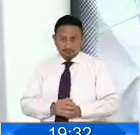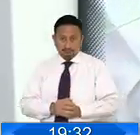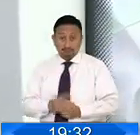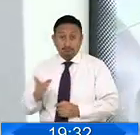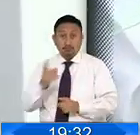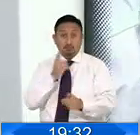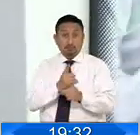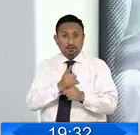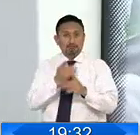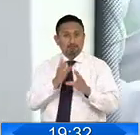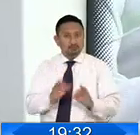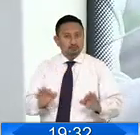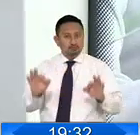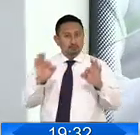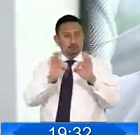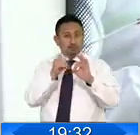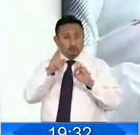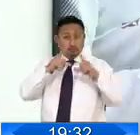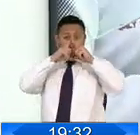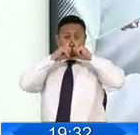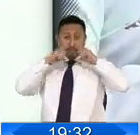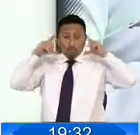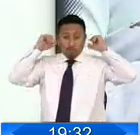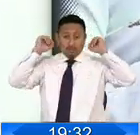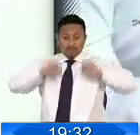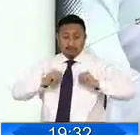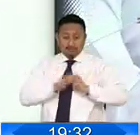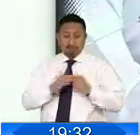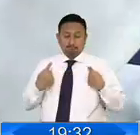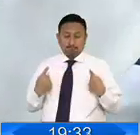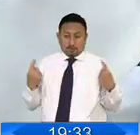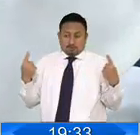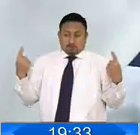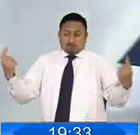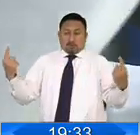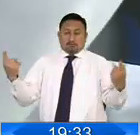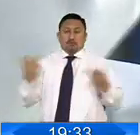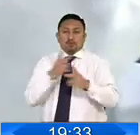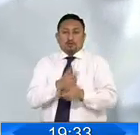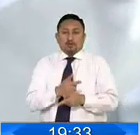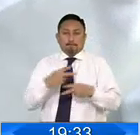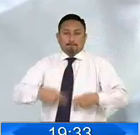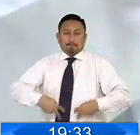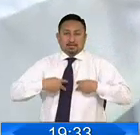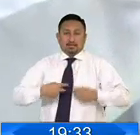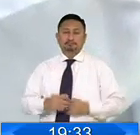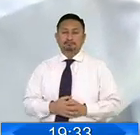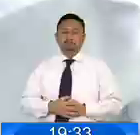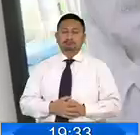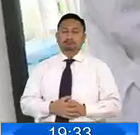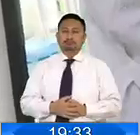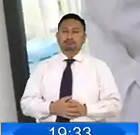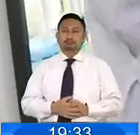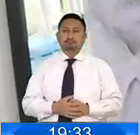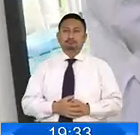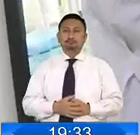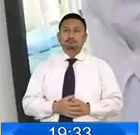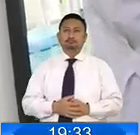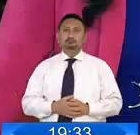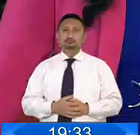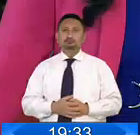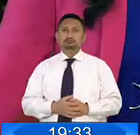Por tal razón es imprescindible el uso de la mascarilla y la distancia física para proteger la vida, informó Sofía